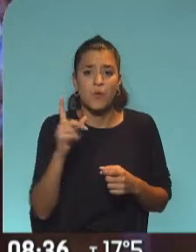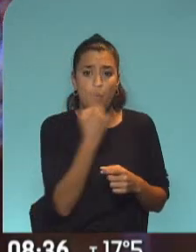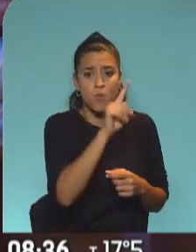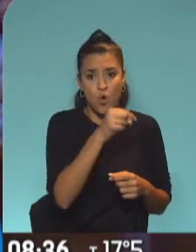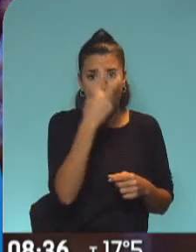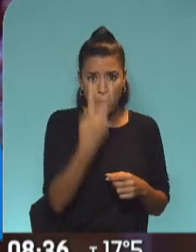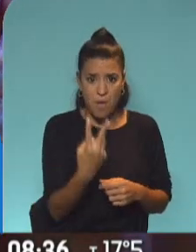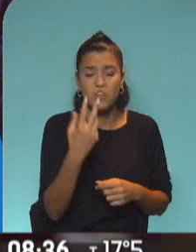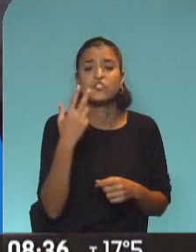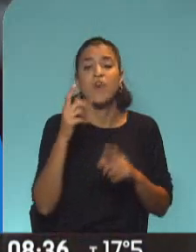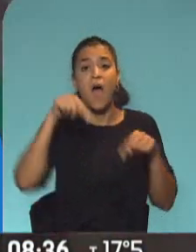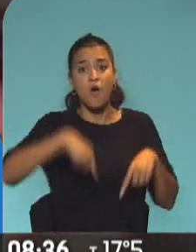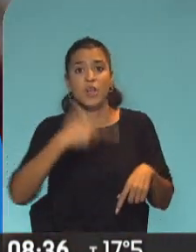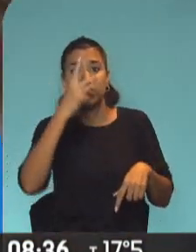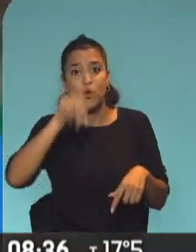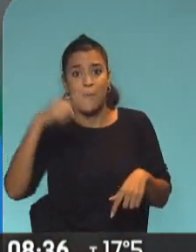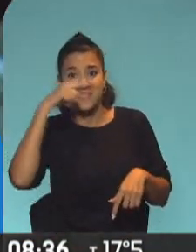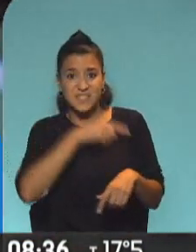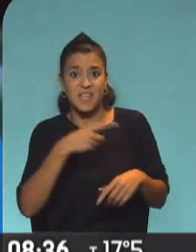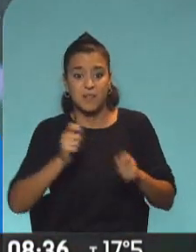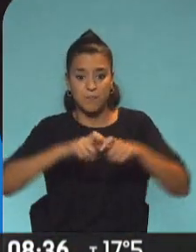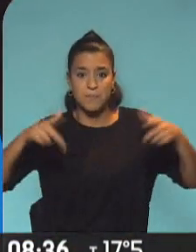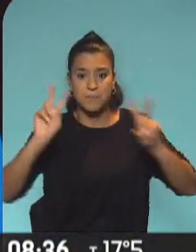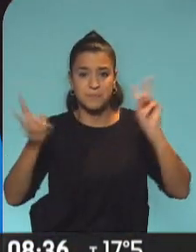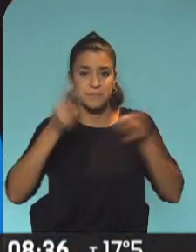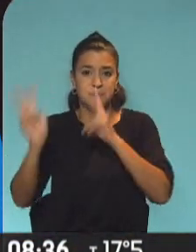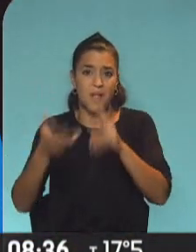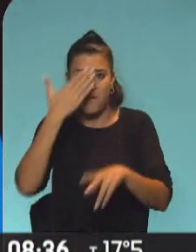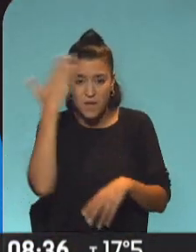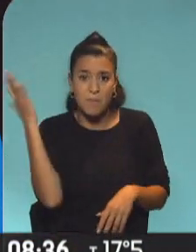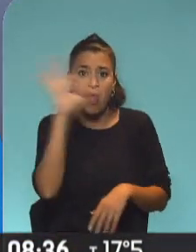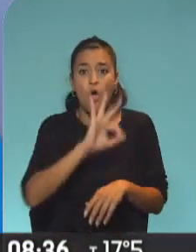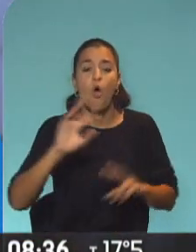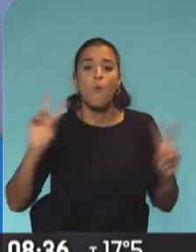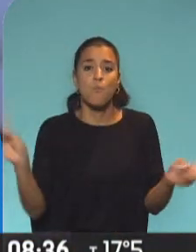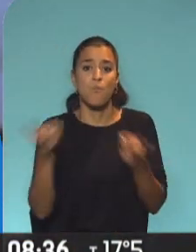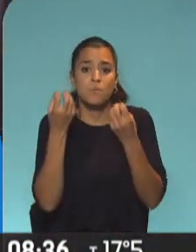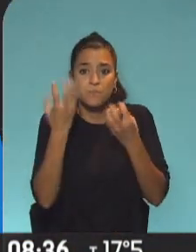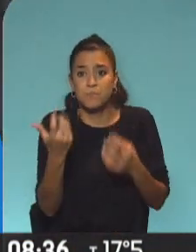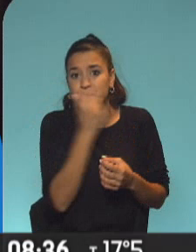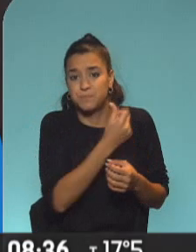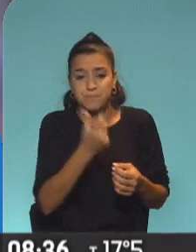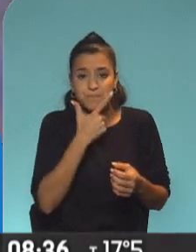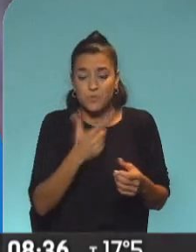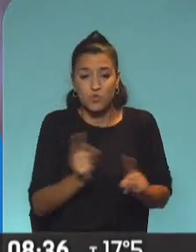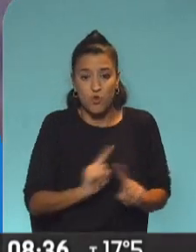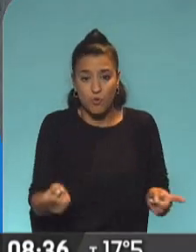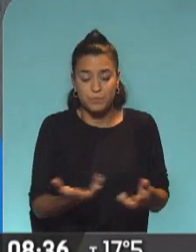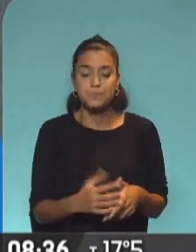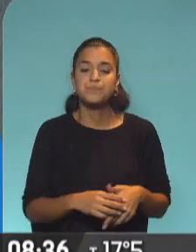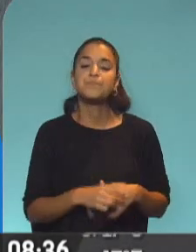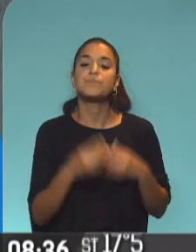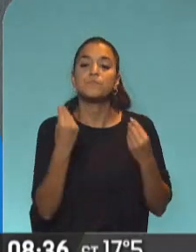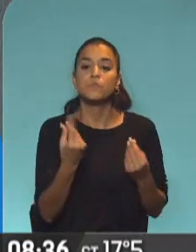1,2 a 3,7. O sea, la enfermedad, el agravamiento de la enfermedad o la muerte por no tomar en tiempo y forma los medicamentos. ¿Y cómo se